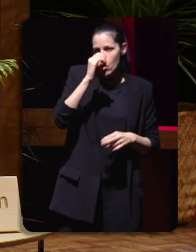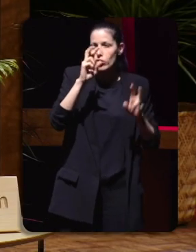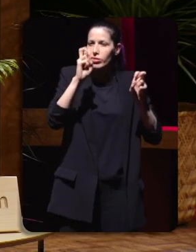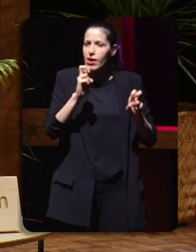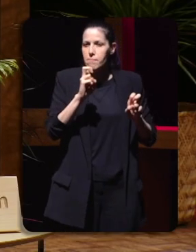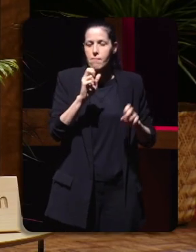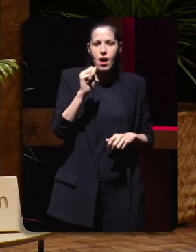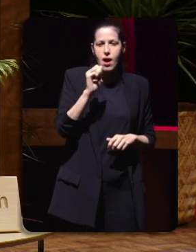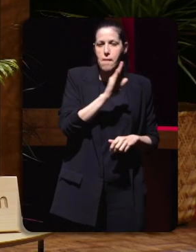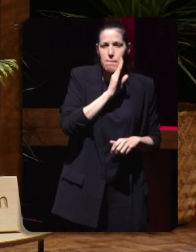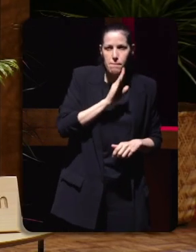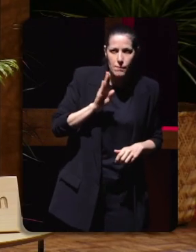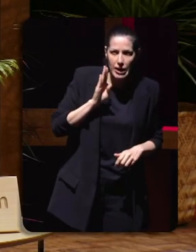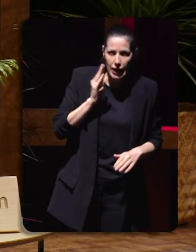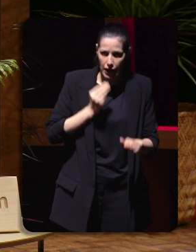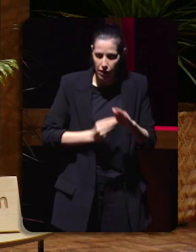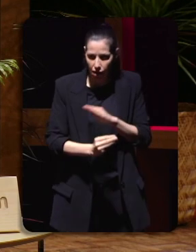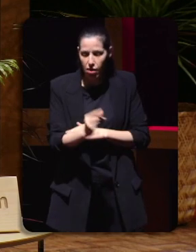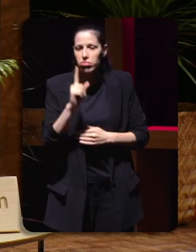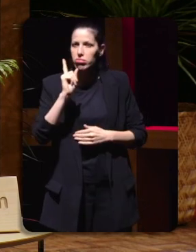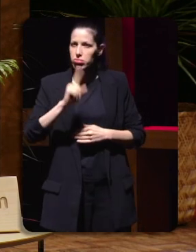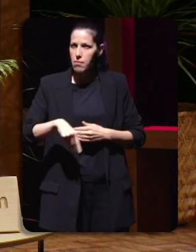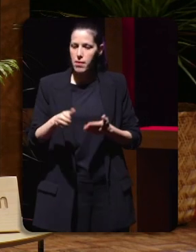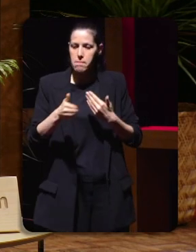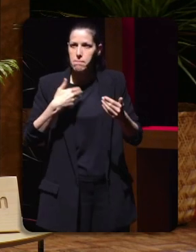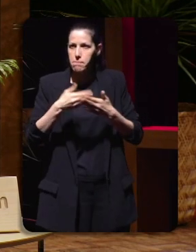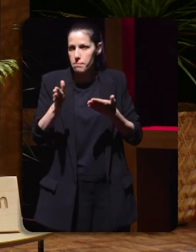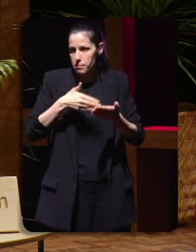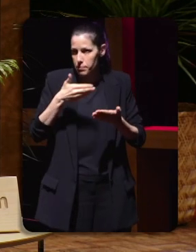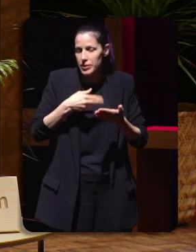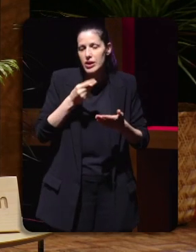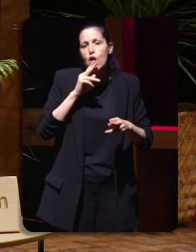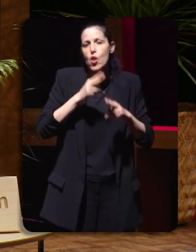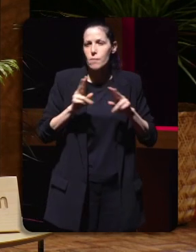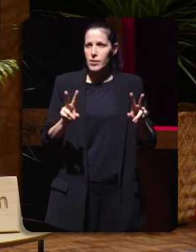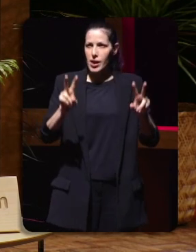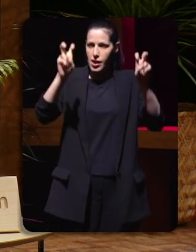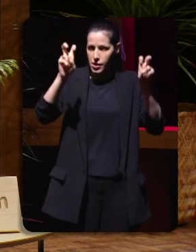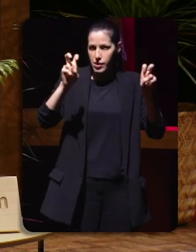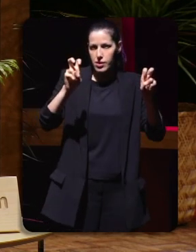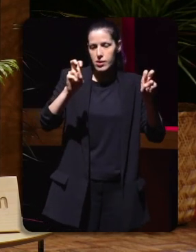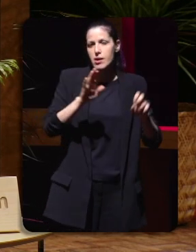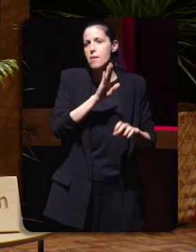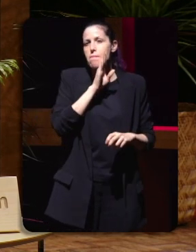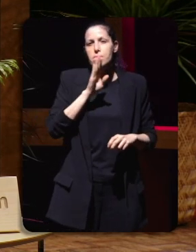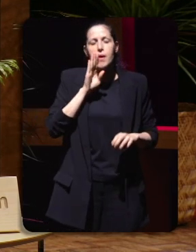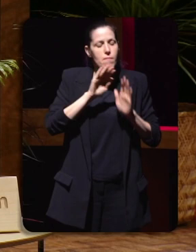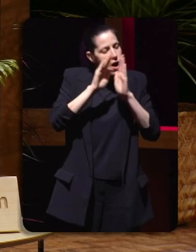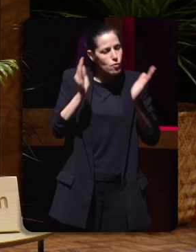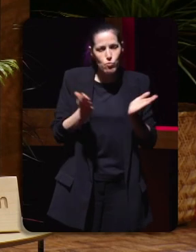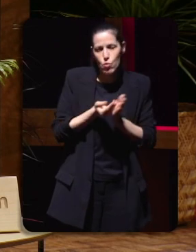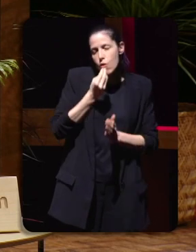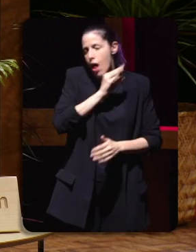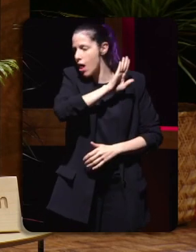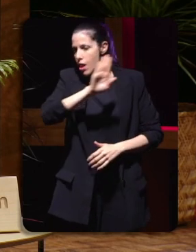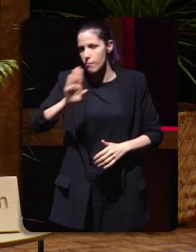en distintas ocasiones y también escribí una novela que se llama la mejor madre del mundo y bueno Después de después de